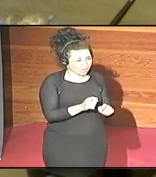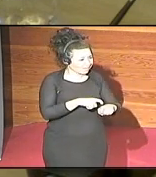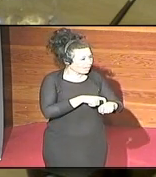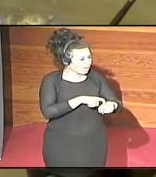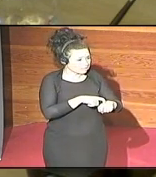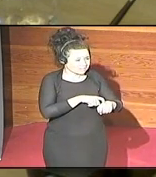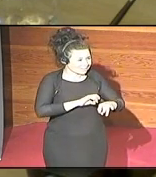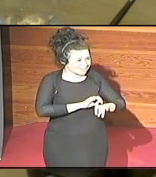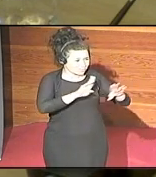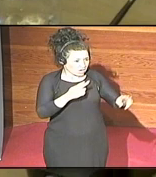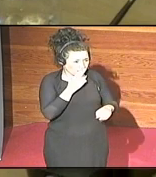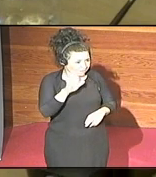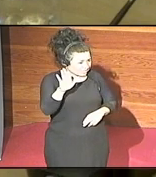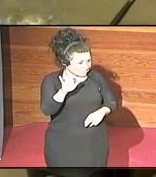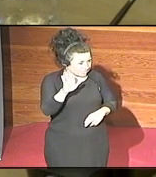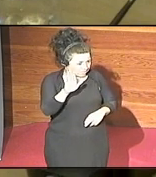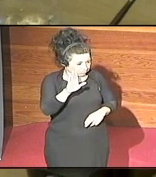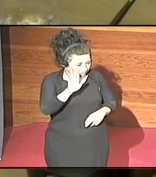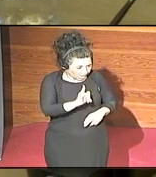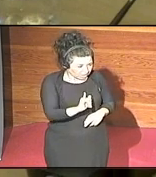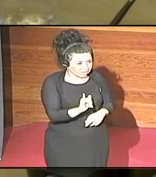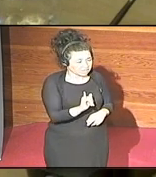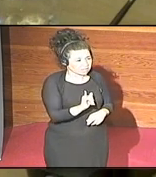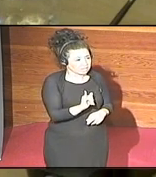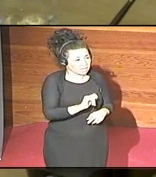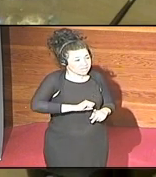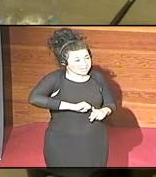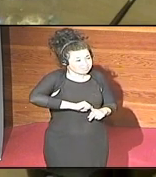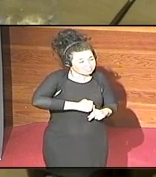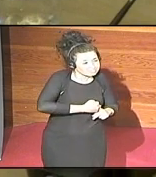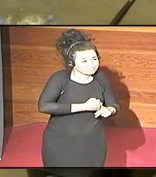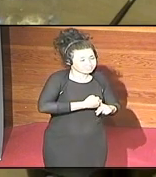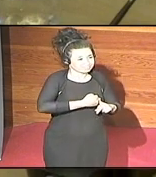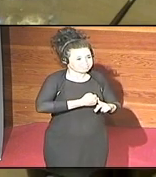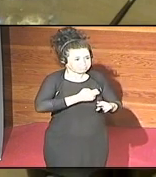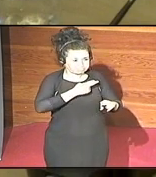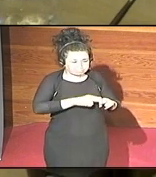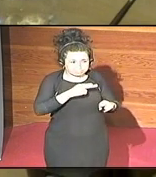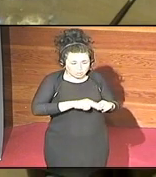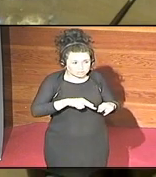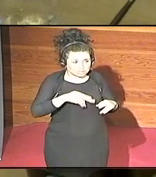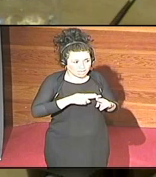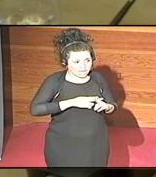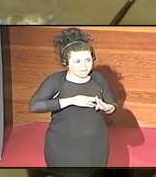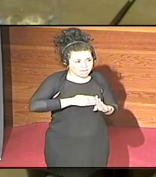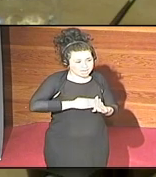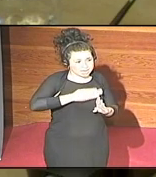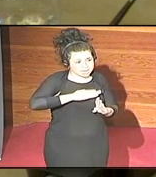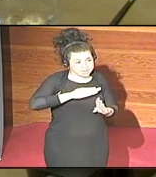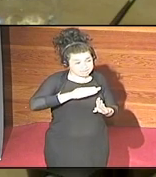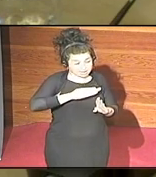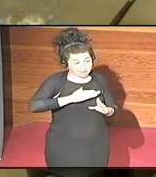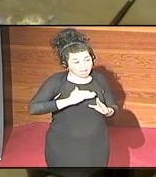clarísimamente fascistas. La represión política tiene unos niveles que creo que aquí no nos